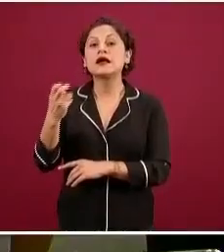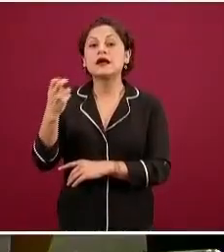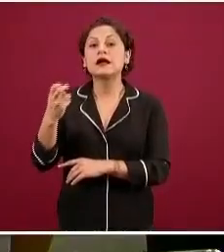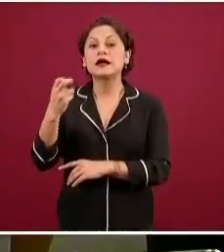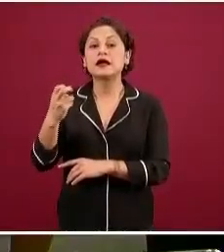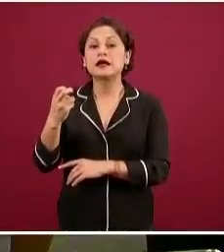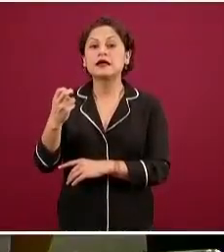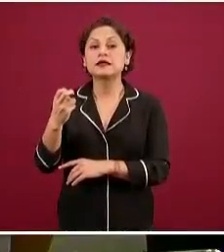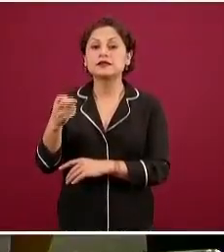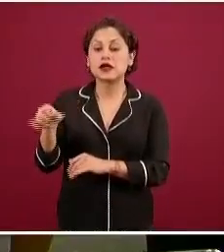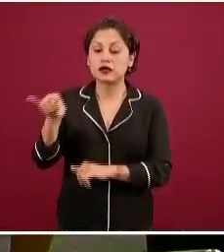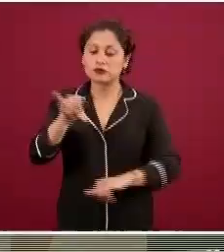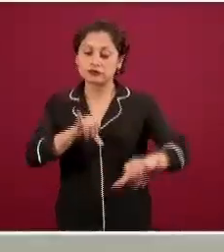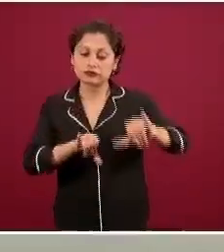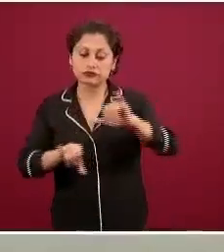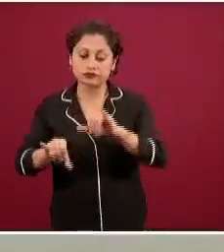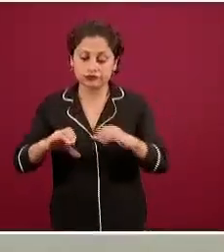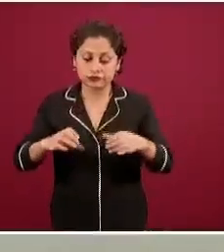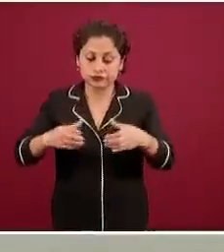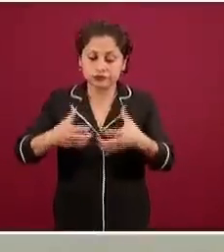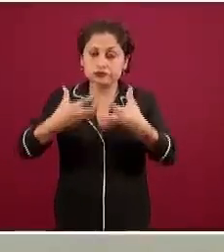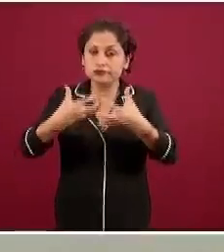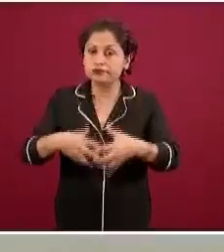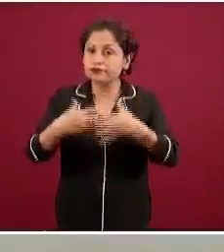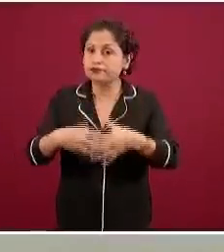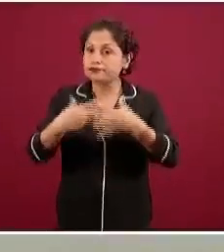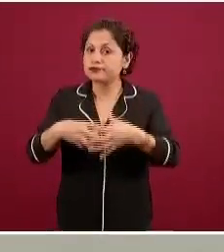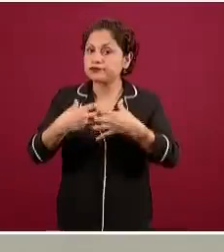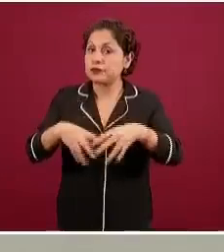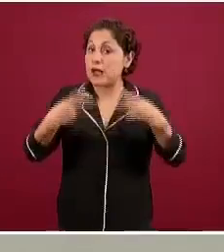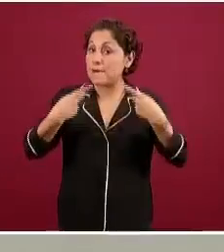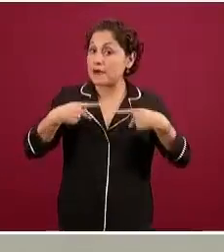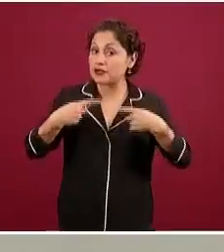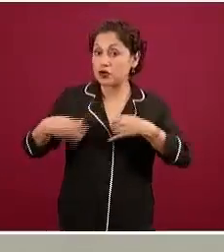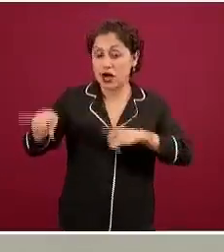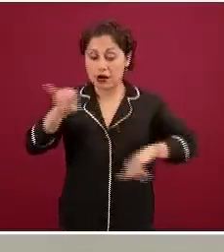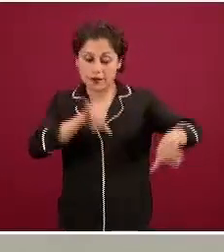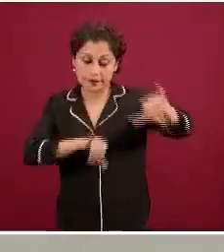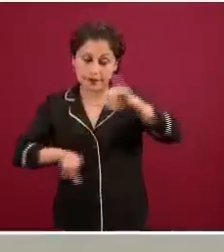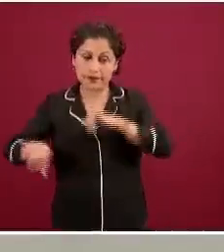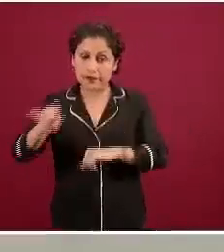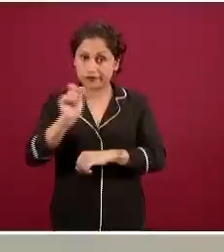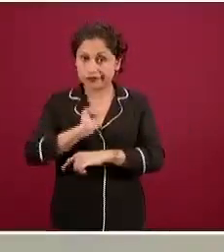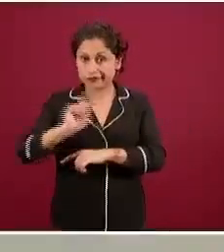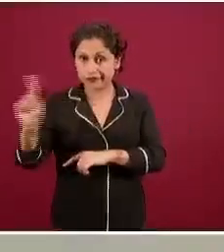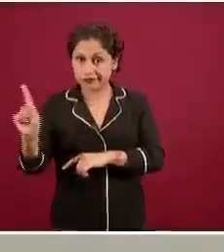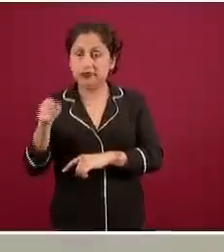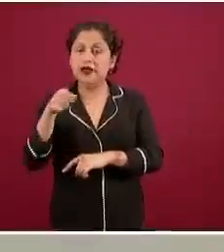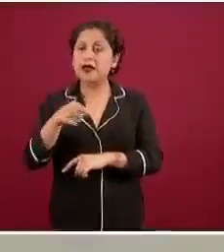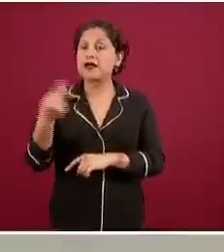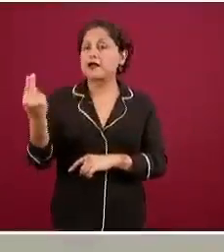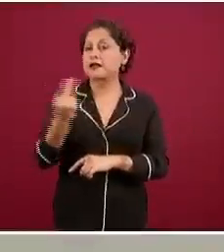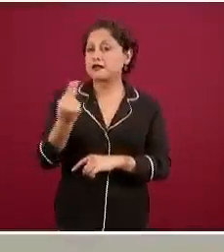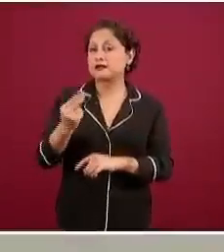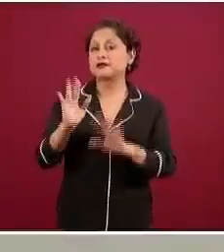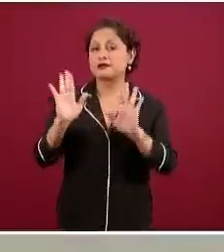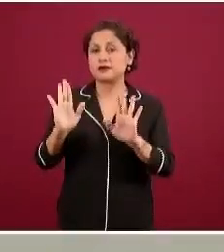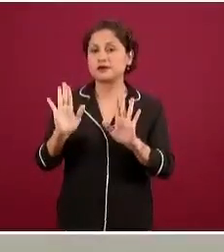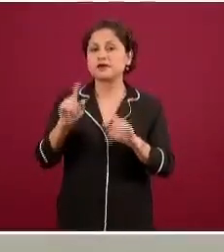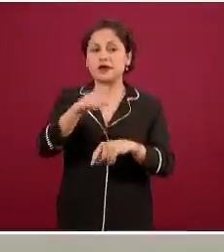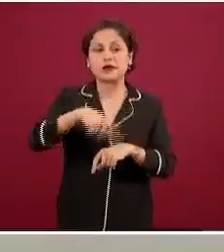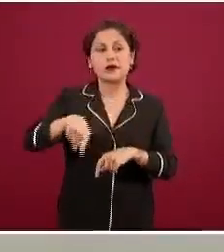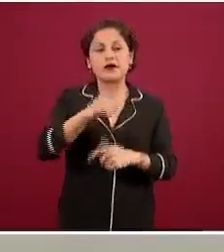que requieren una maquinita de alta tecnología y personal experto que las maneje. Entonces, ha habido una confusión por el uso del